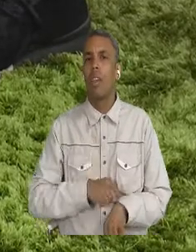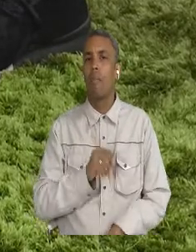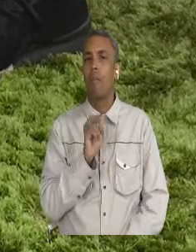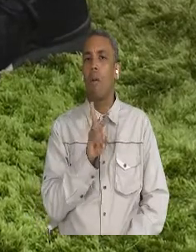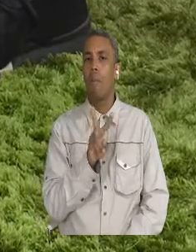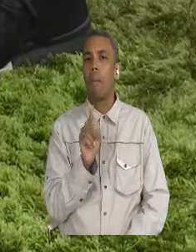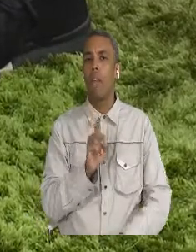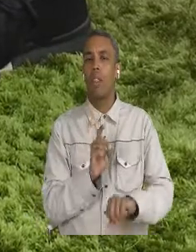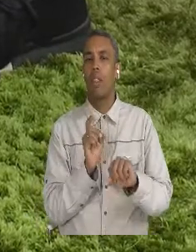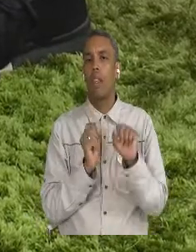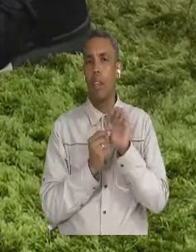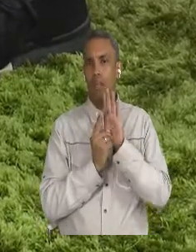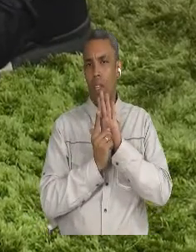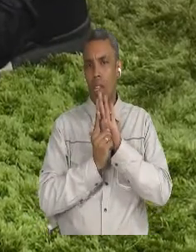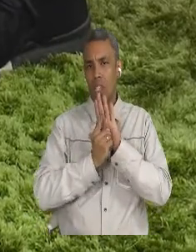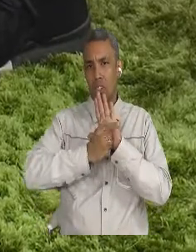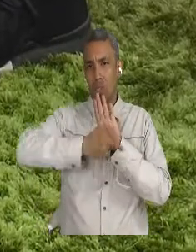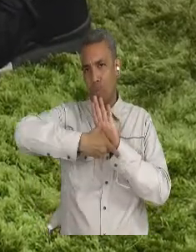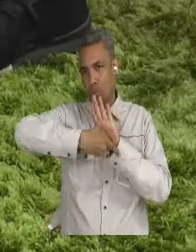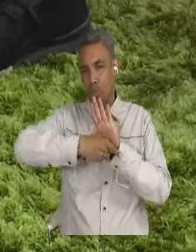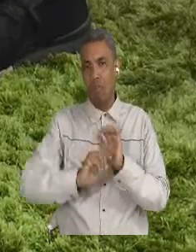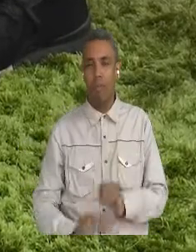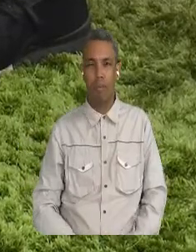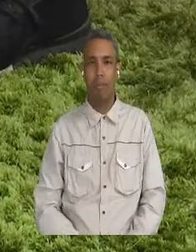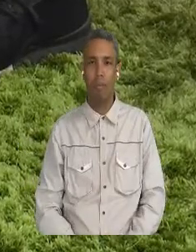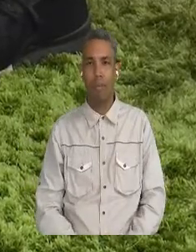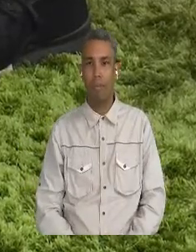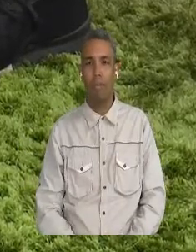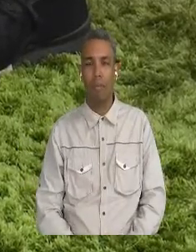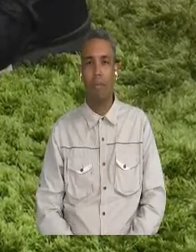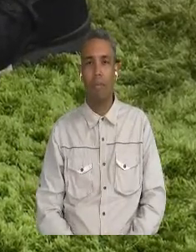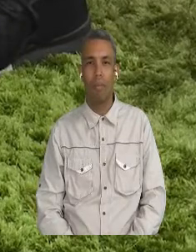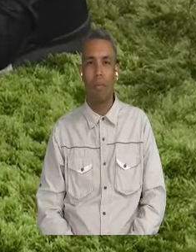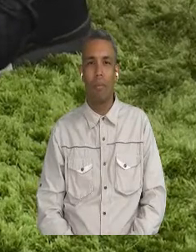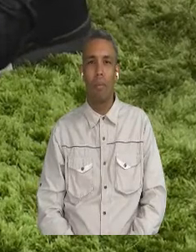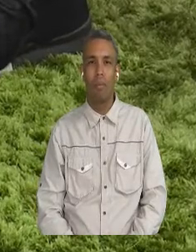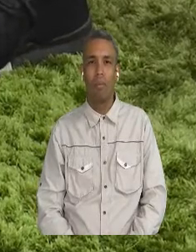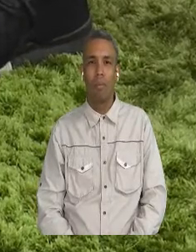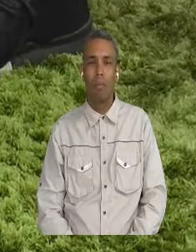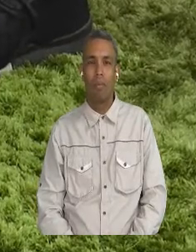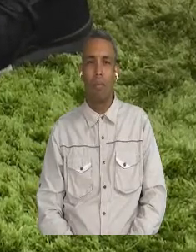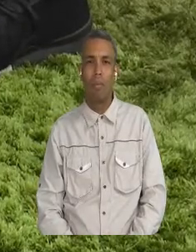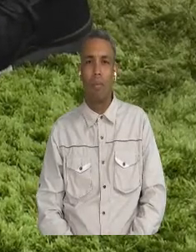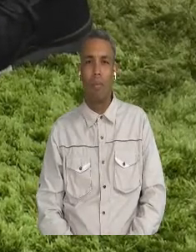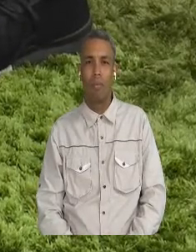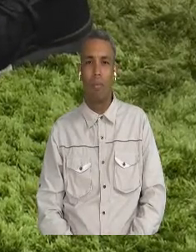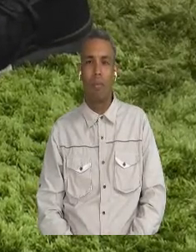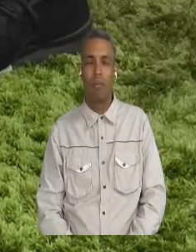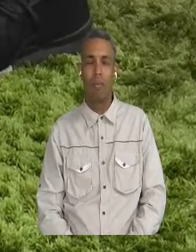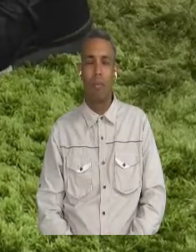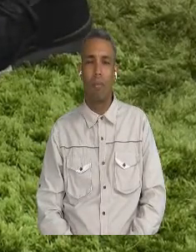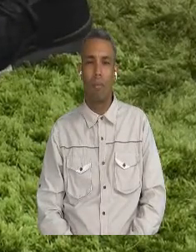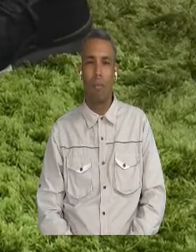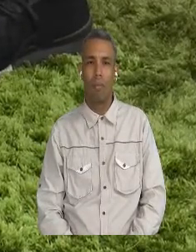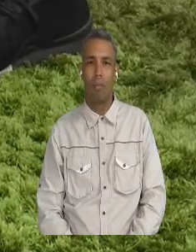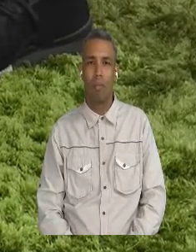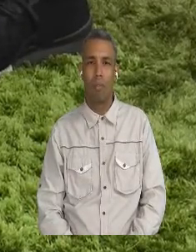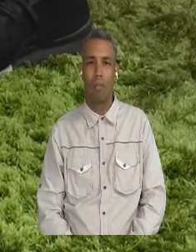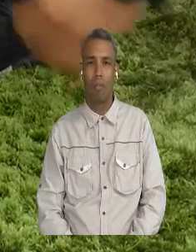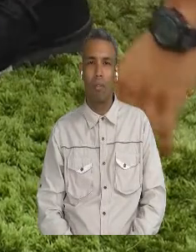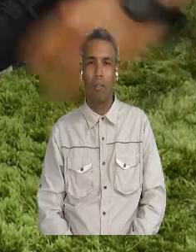ahí? Nuestra zona lumbar y la parte media del cuerpo. Ya estamos complementando dos ejercicios. Te quedan